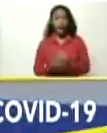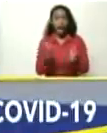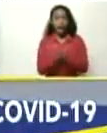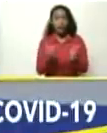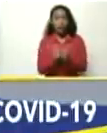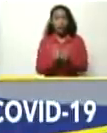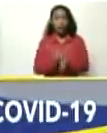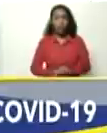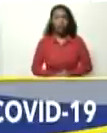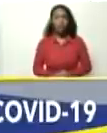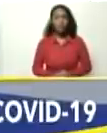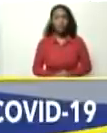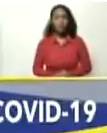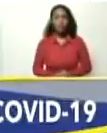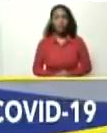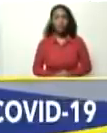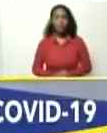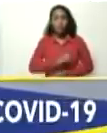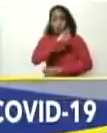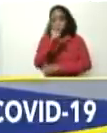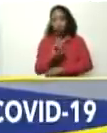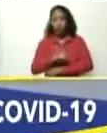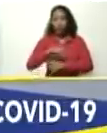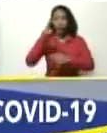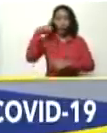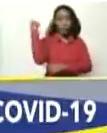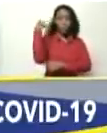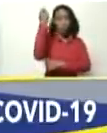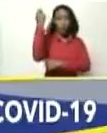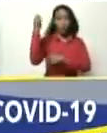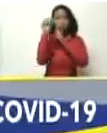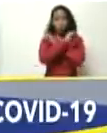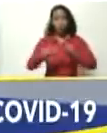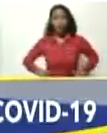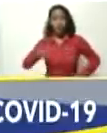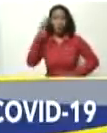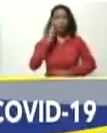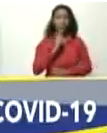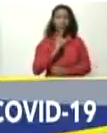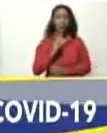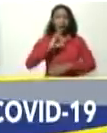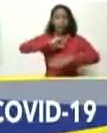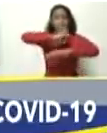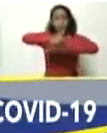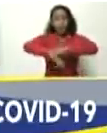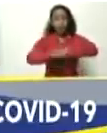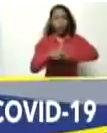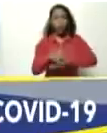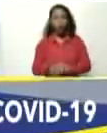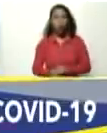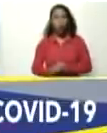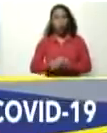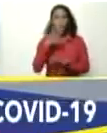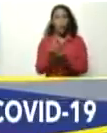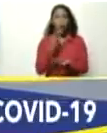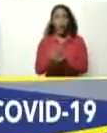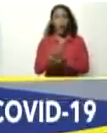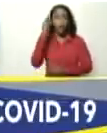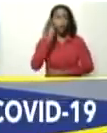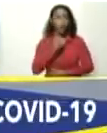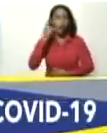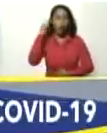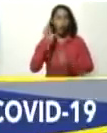Anzoátegui. Zulia. Apure. Portuguesa. Bolívar. Delta Macuro. Monagas y Sucre de